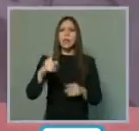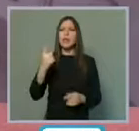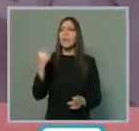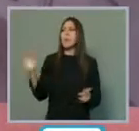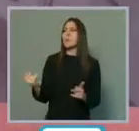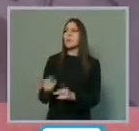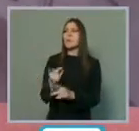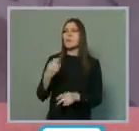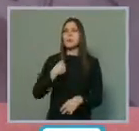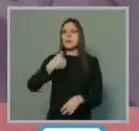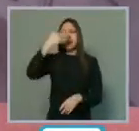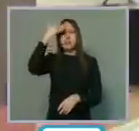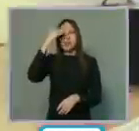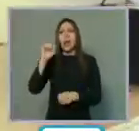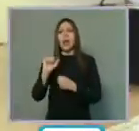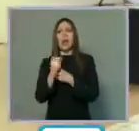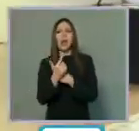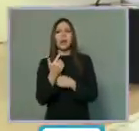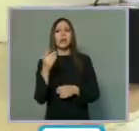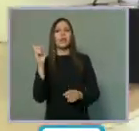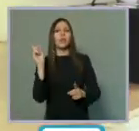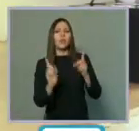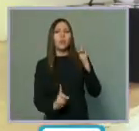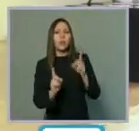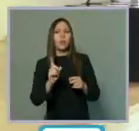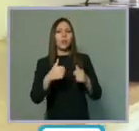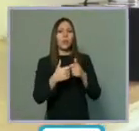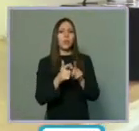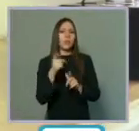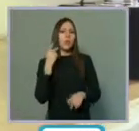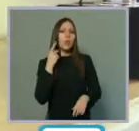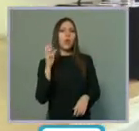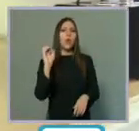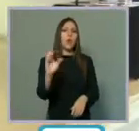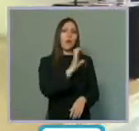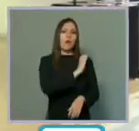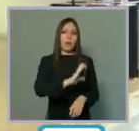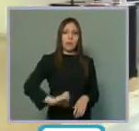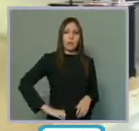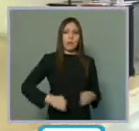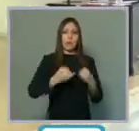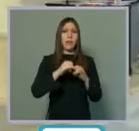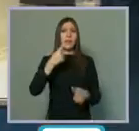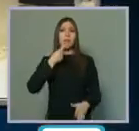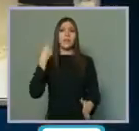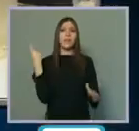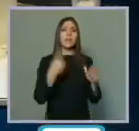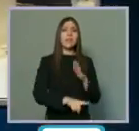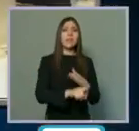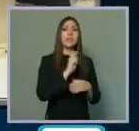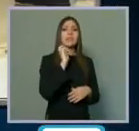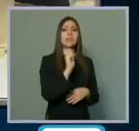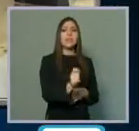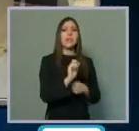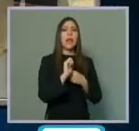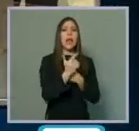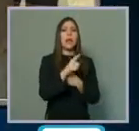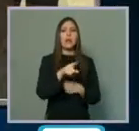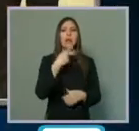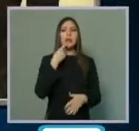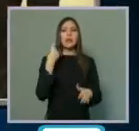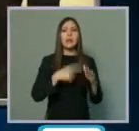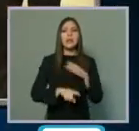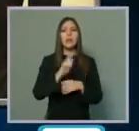o alguna inconformidad de un ciudadano, un partido político, un candidato, incluso un candidato independiente, me denuncia algo que es un delito electoral o que él asume